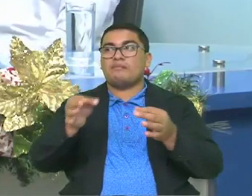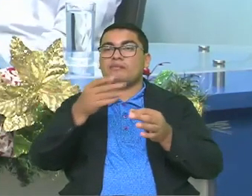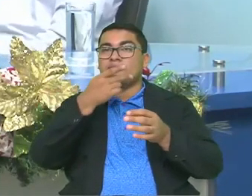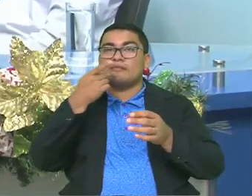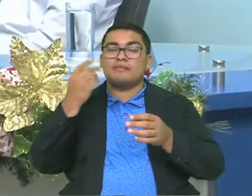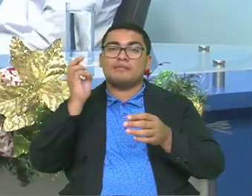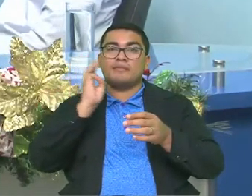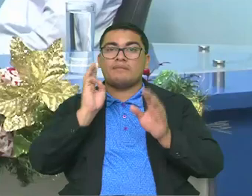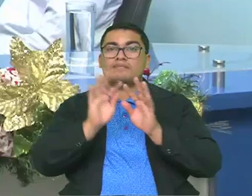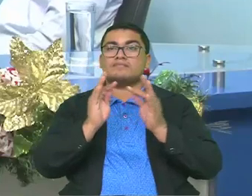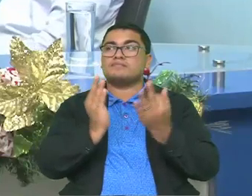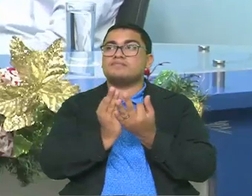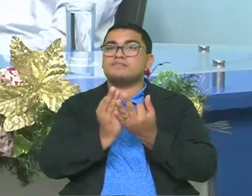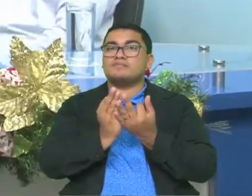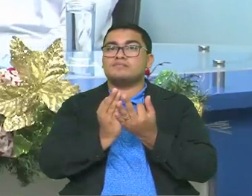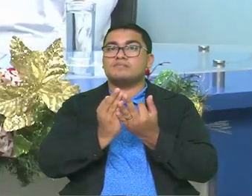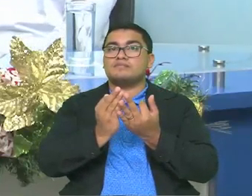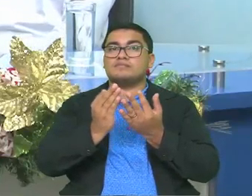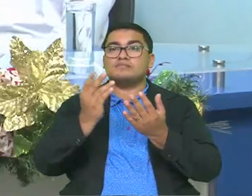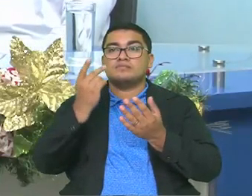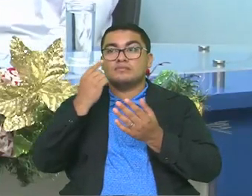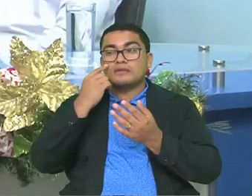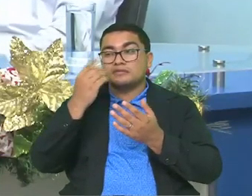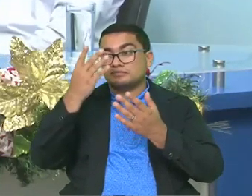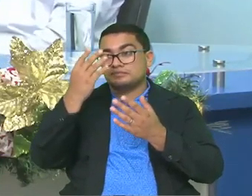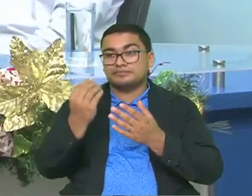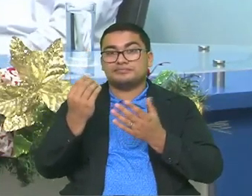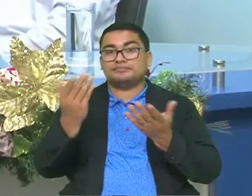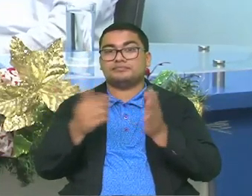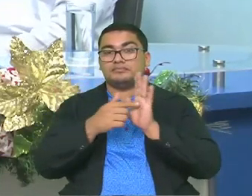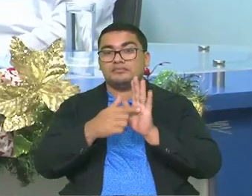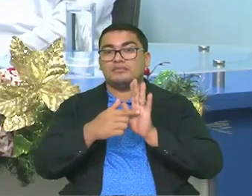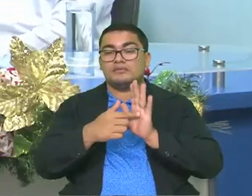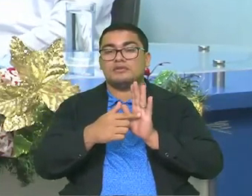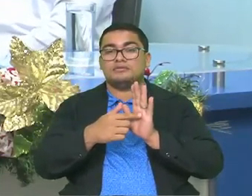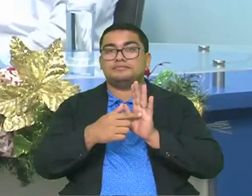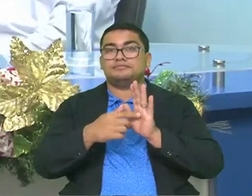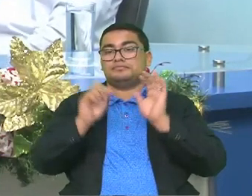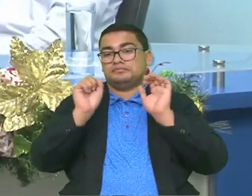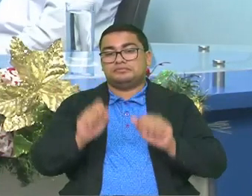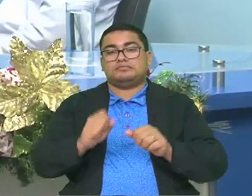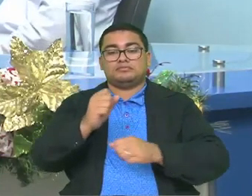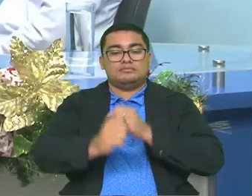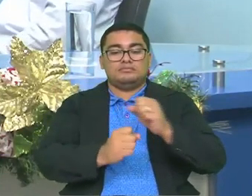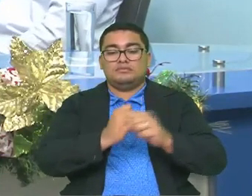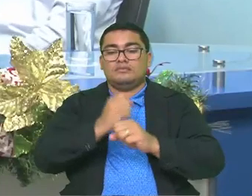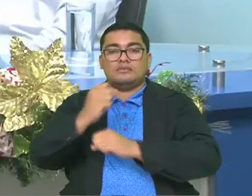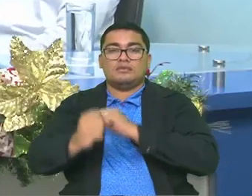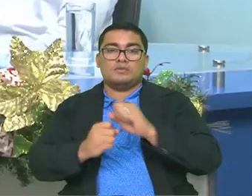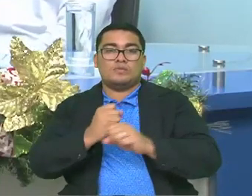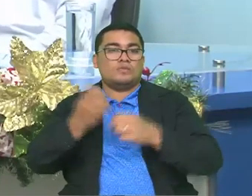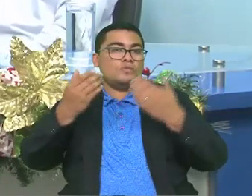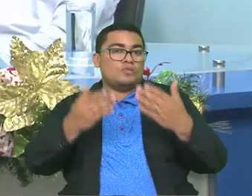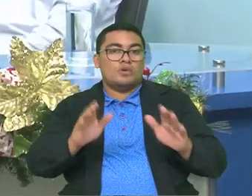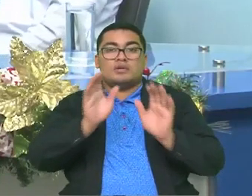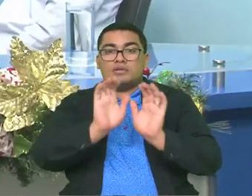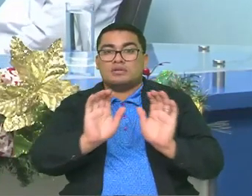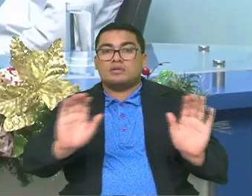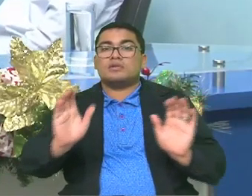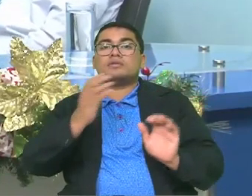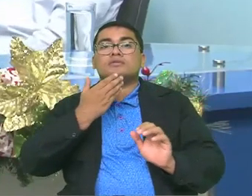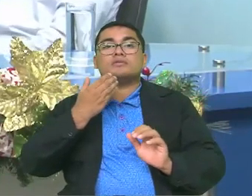por ejemplo? Nos referimos a niños de 2 años, ¿le puede dar neuritis óptica? Sí, a un niño de 2 años que no dice todavía, no puedo